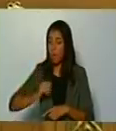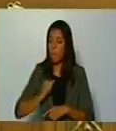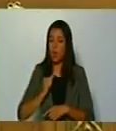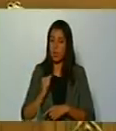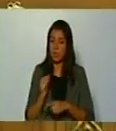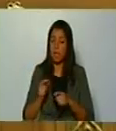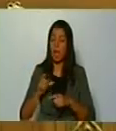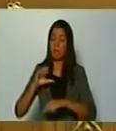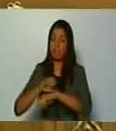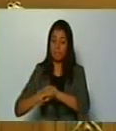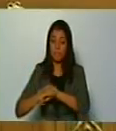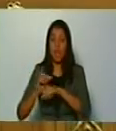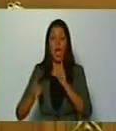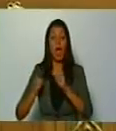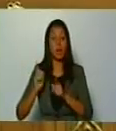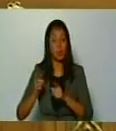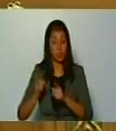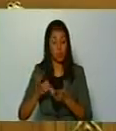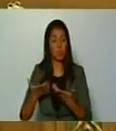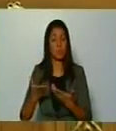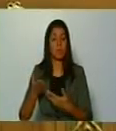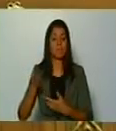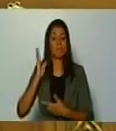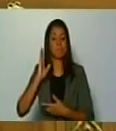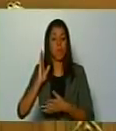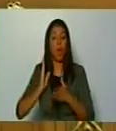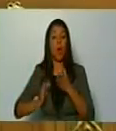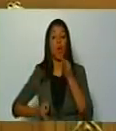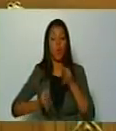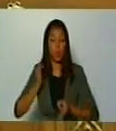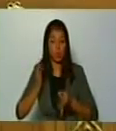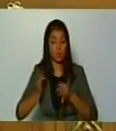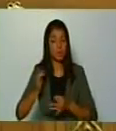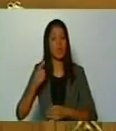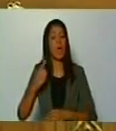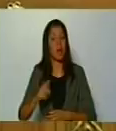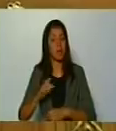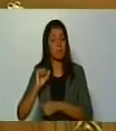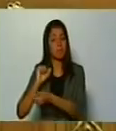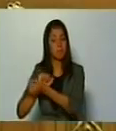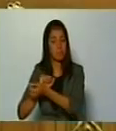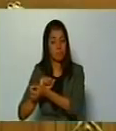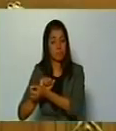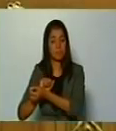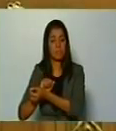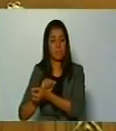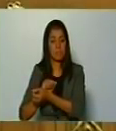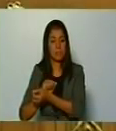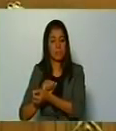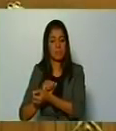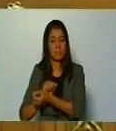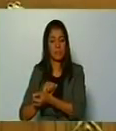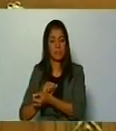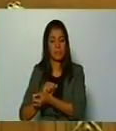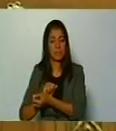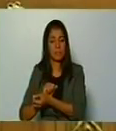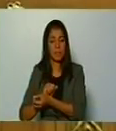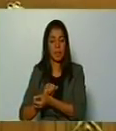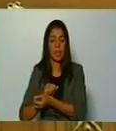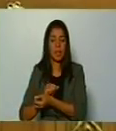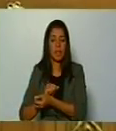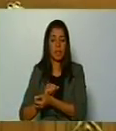están, como debe ser, procesados, enjuiciados y privados de libertad. El más